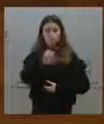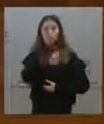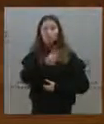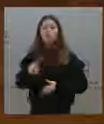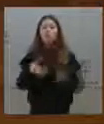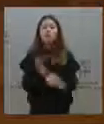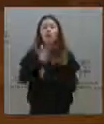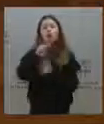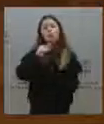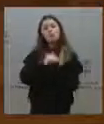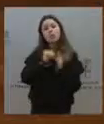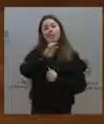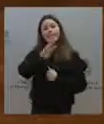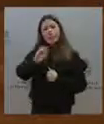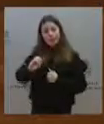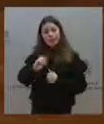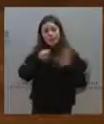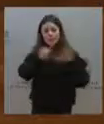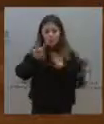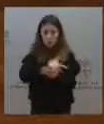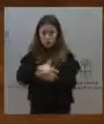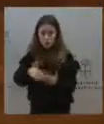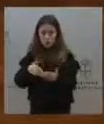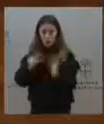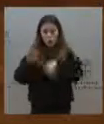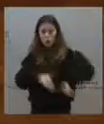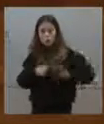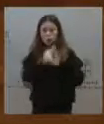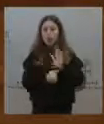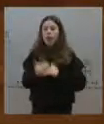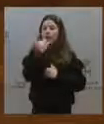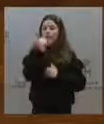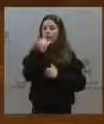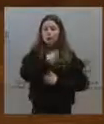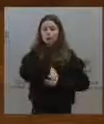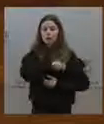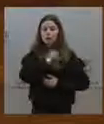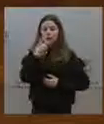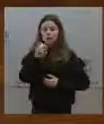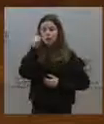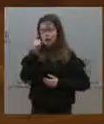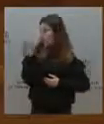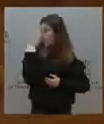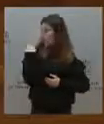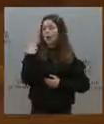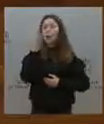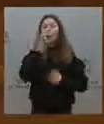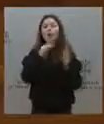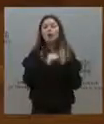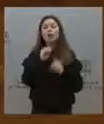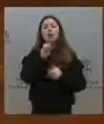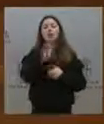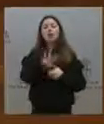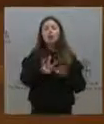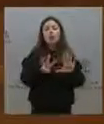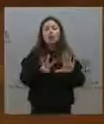cuando el último dato que ofrece el Banco de España, 30 de junio pasado, es una deuda de 4.865 millones de euros. Sería bueno que